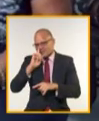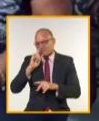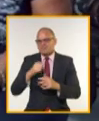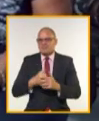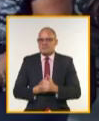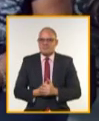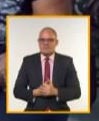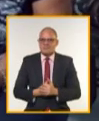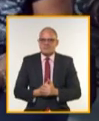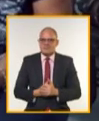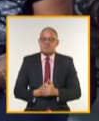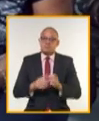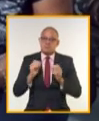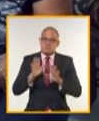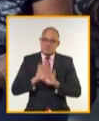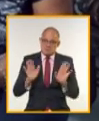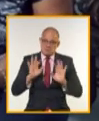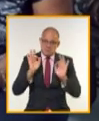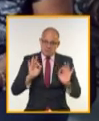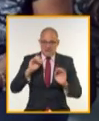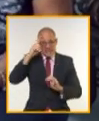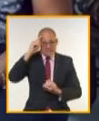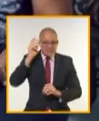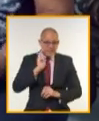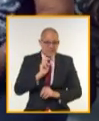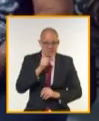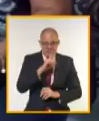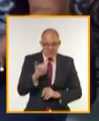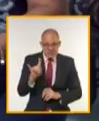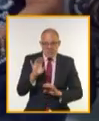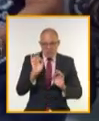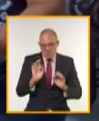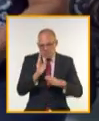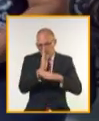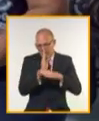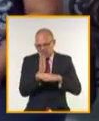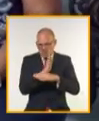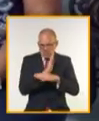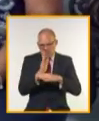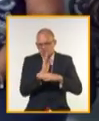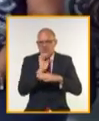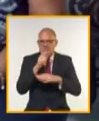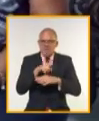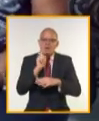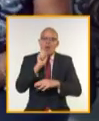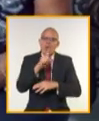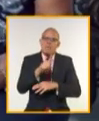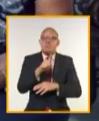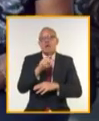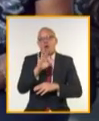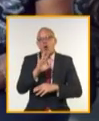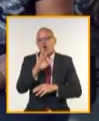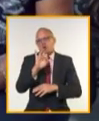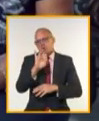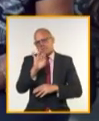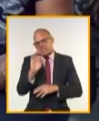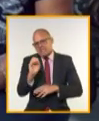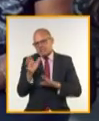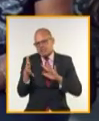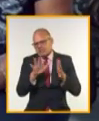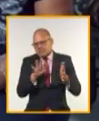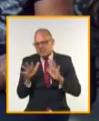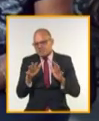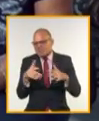década del 60 del propio siglo XIX. ¿Y por qué fue en esta zona? Bueno, es que en esta zona tenemos